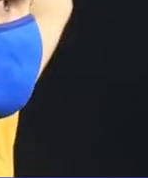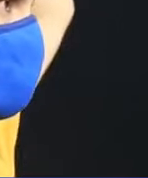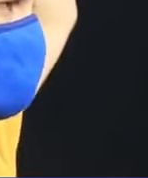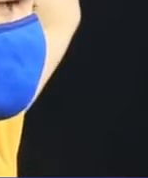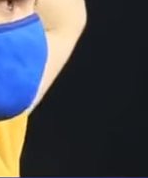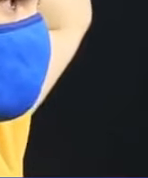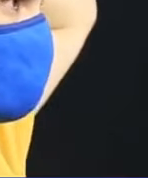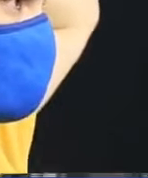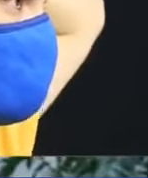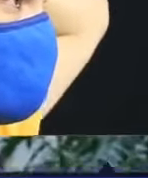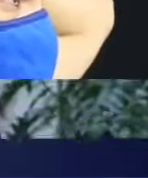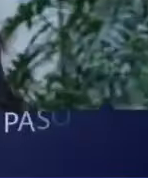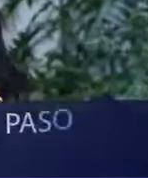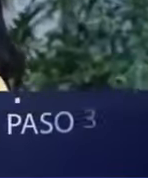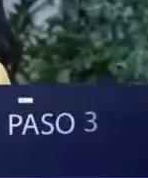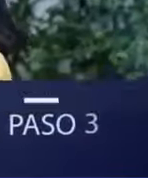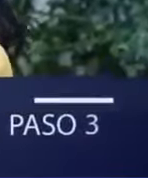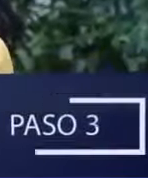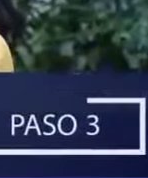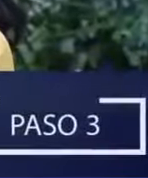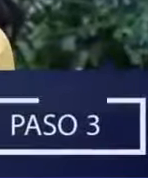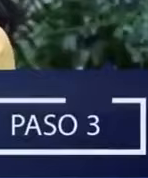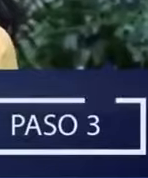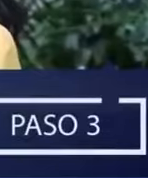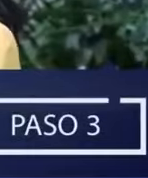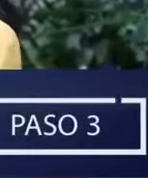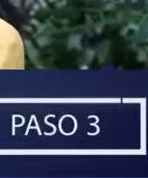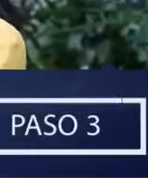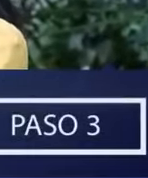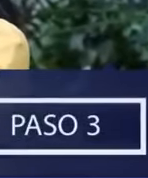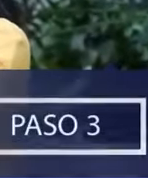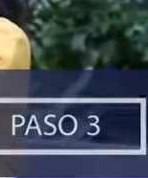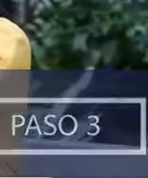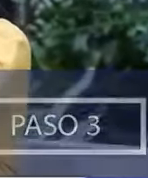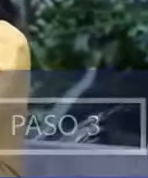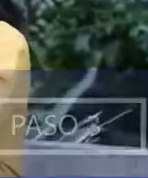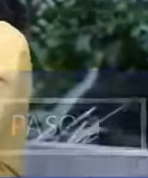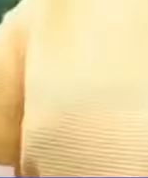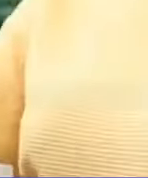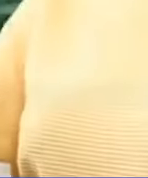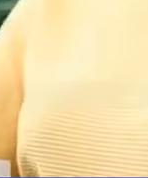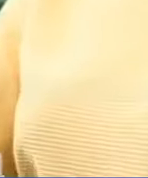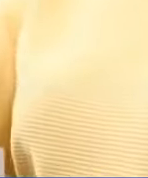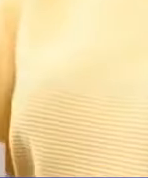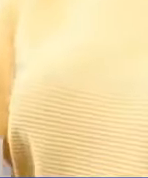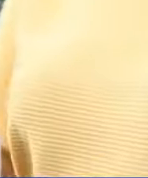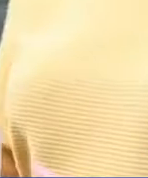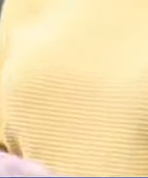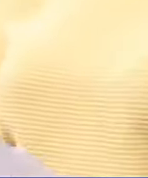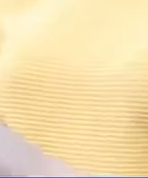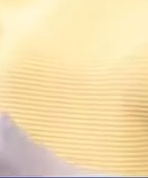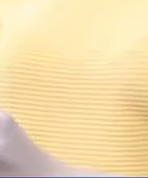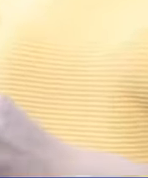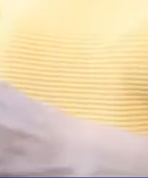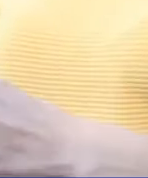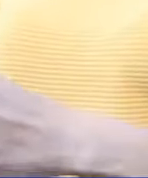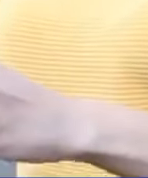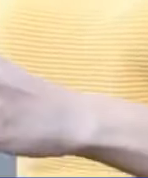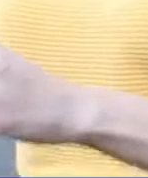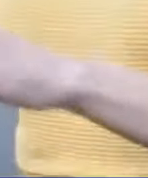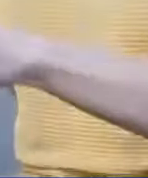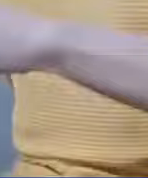de arriba. Paso 3. Si está en la casa, lávela de inmediato. Si anda en la calle y se la